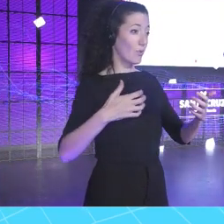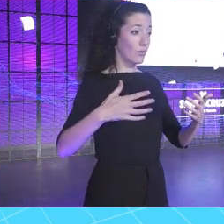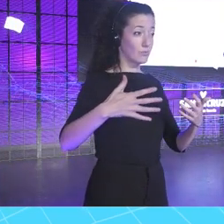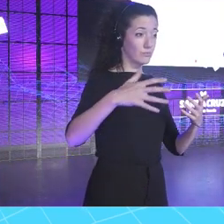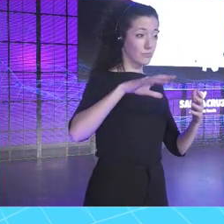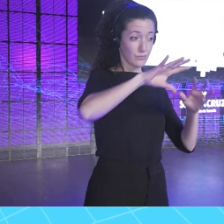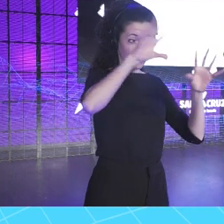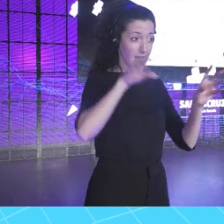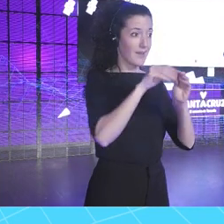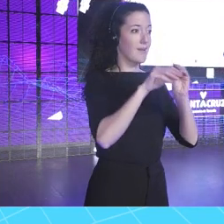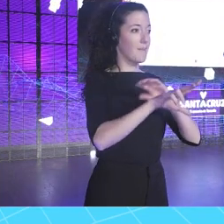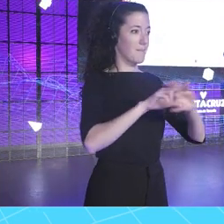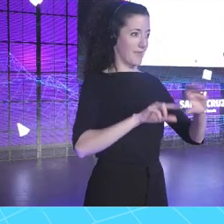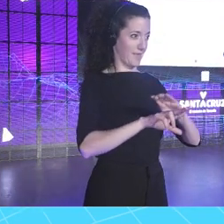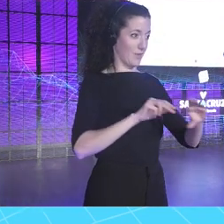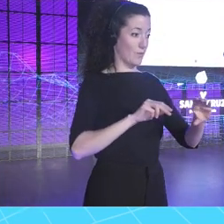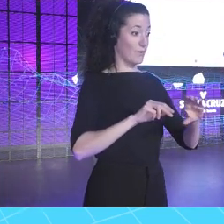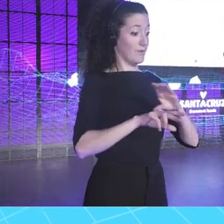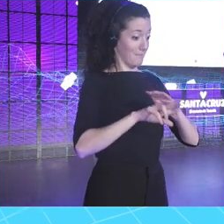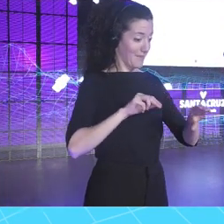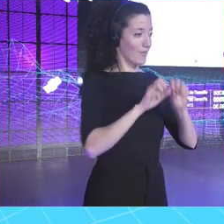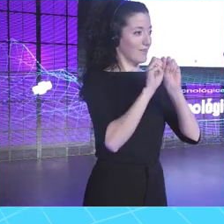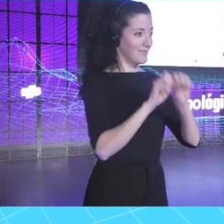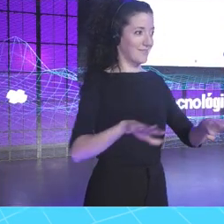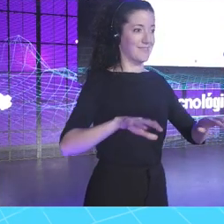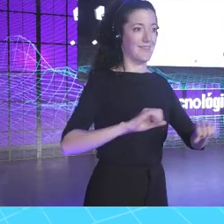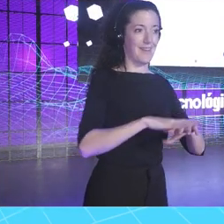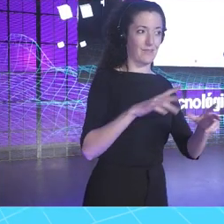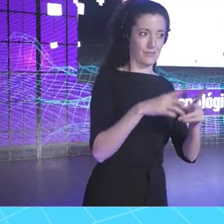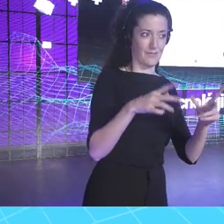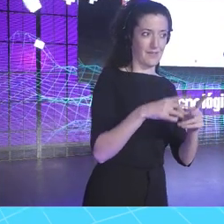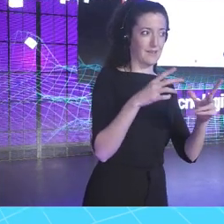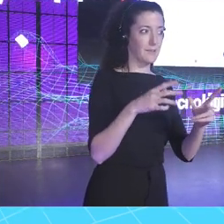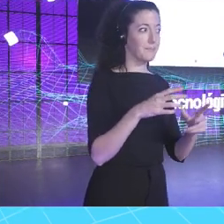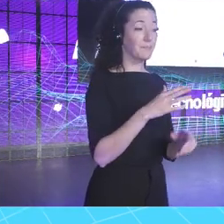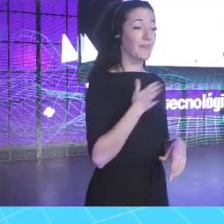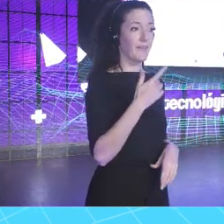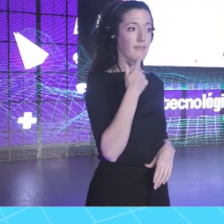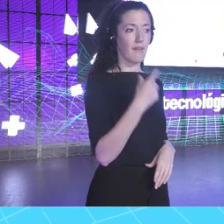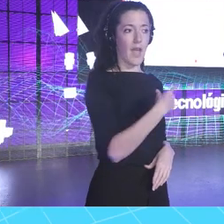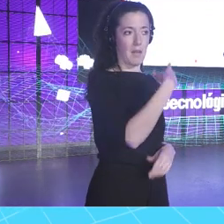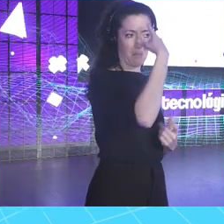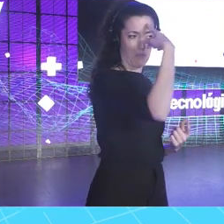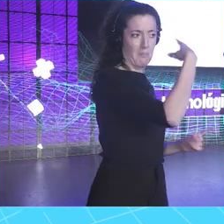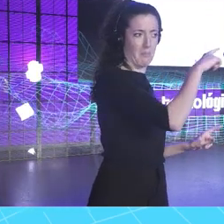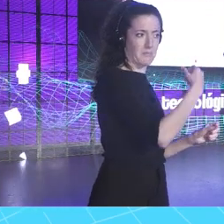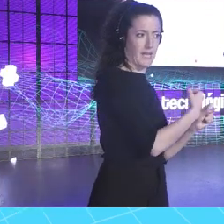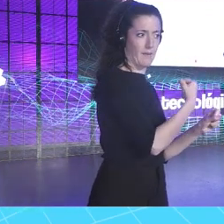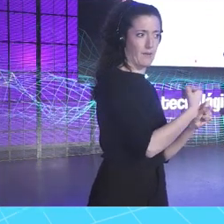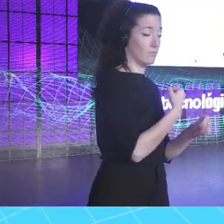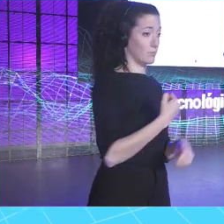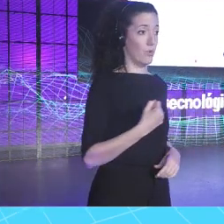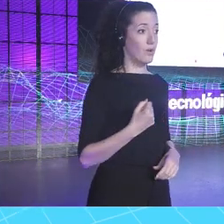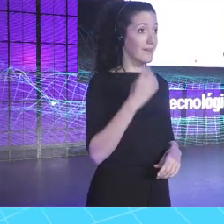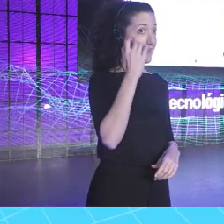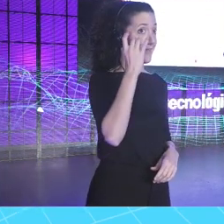vídeo para publicar nuestra idea en redes sociales con esto lo que quiero decir No es que a que haga el trabajo tenemos una idea y en